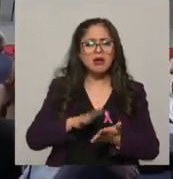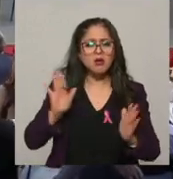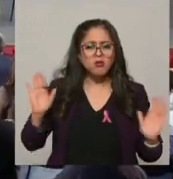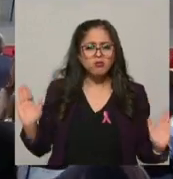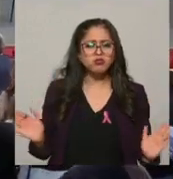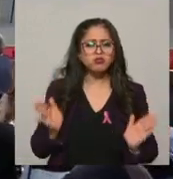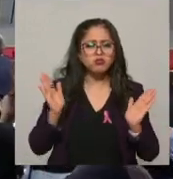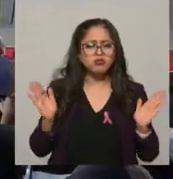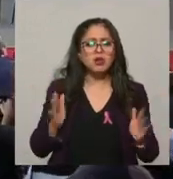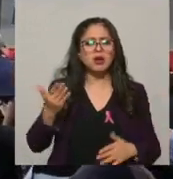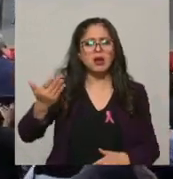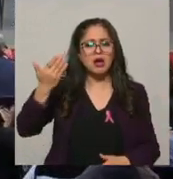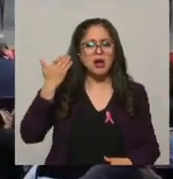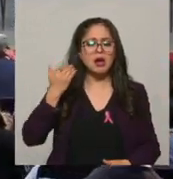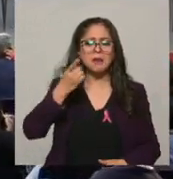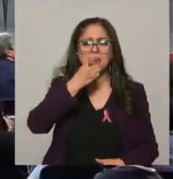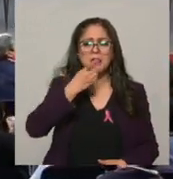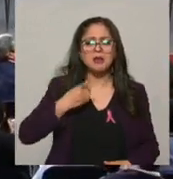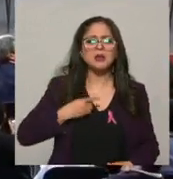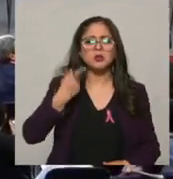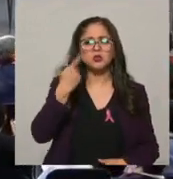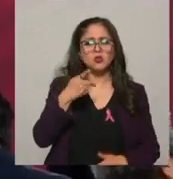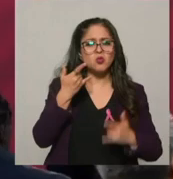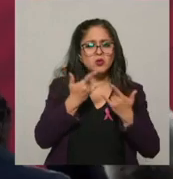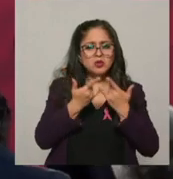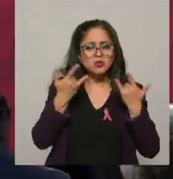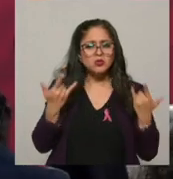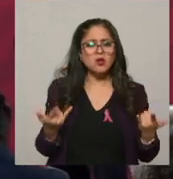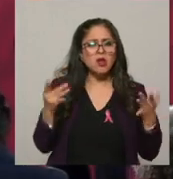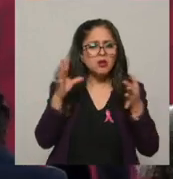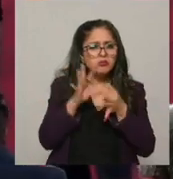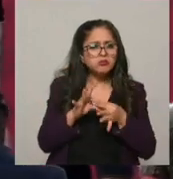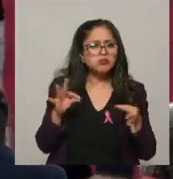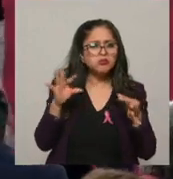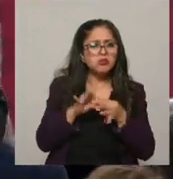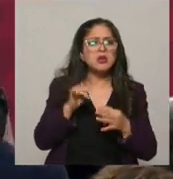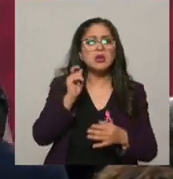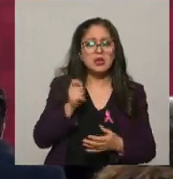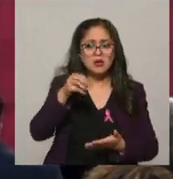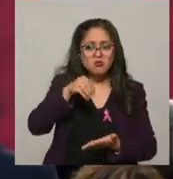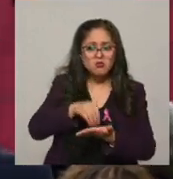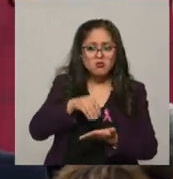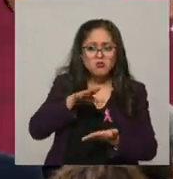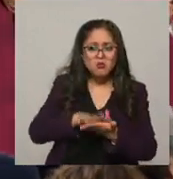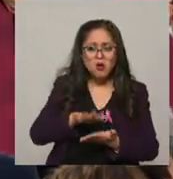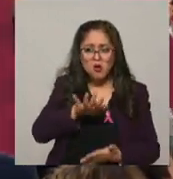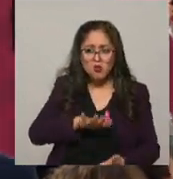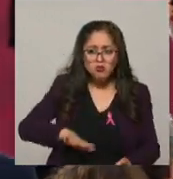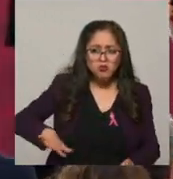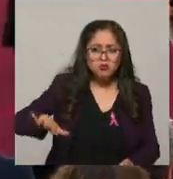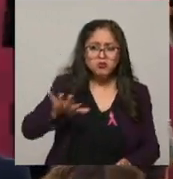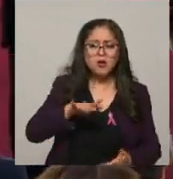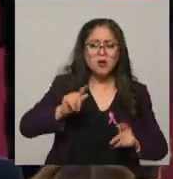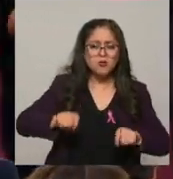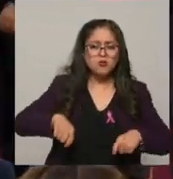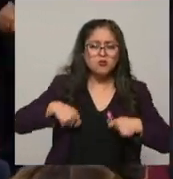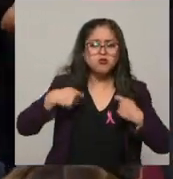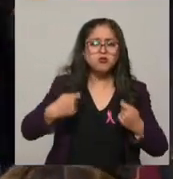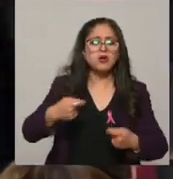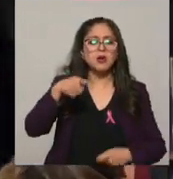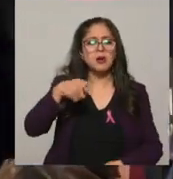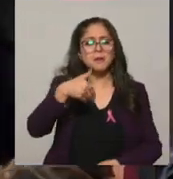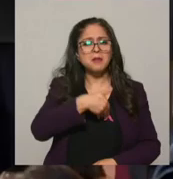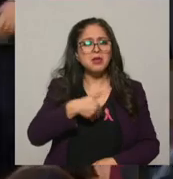Me contó esa anécdota, en algún momento me dijo que no estaba en el protocolo llevarle a la bandera a Andrés